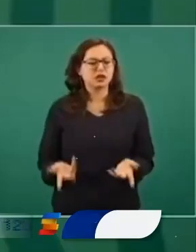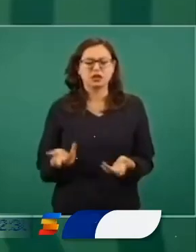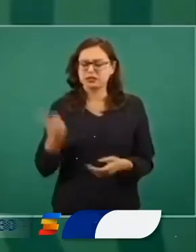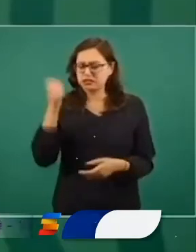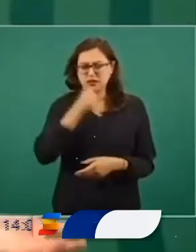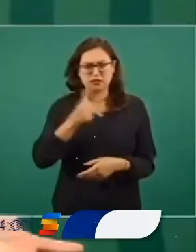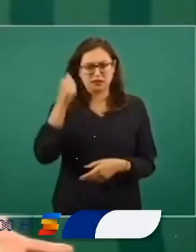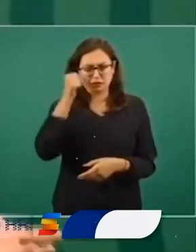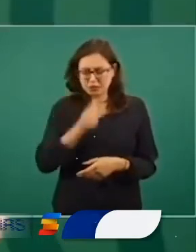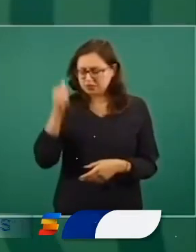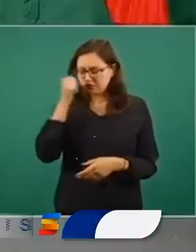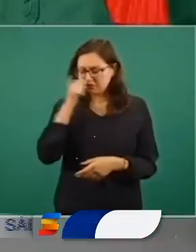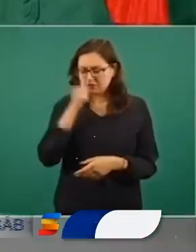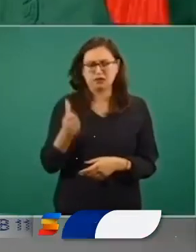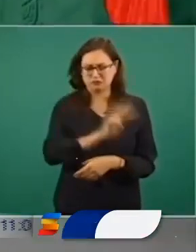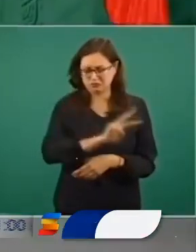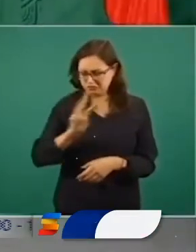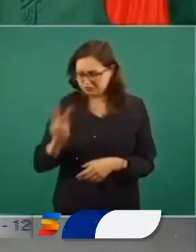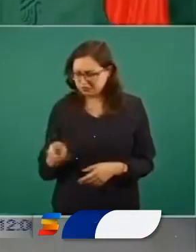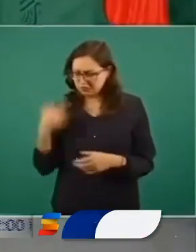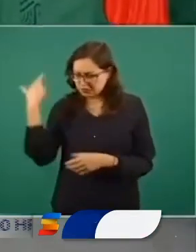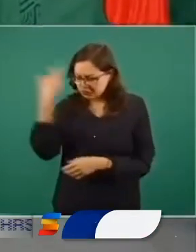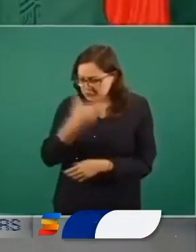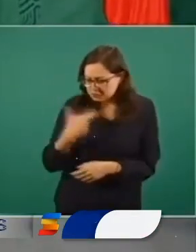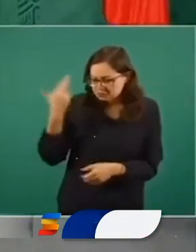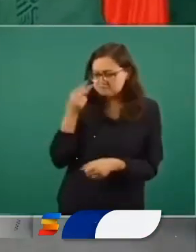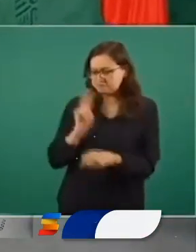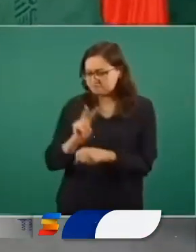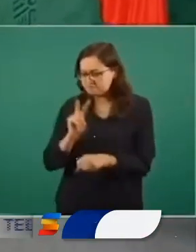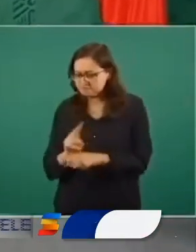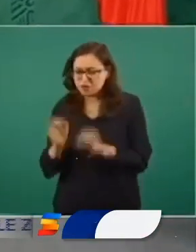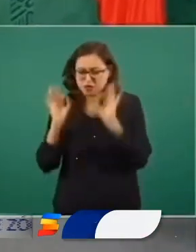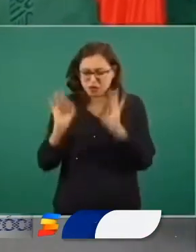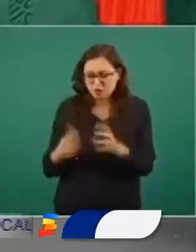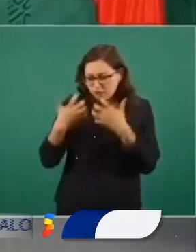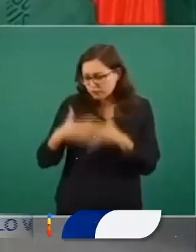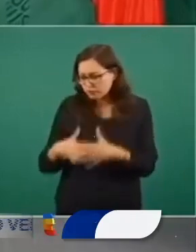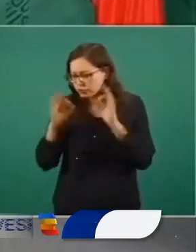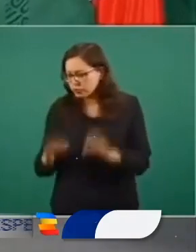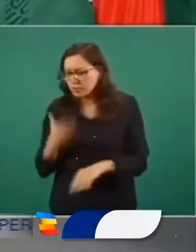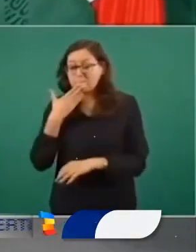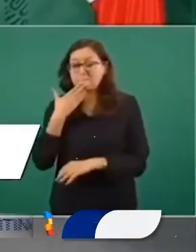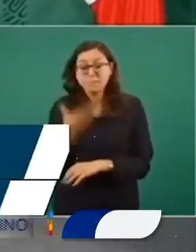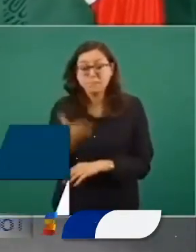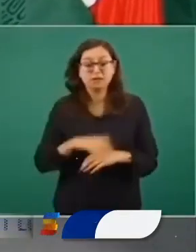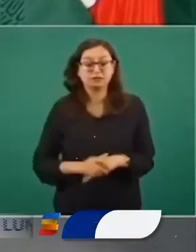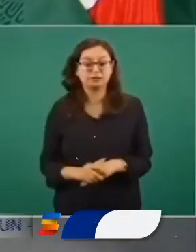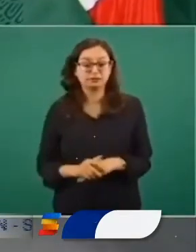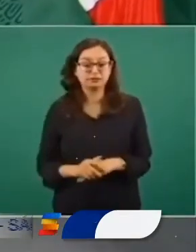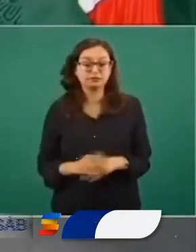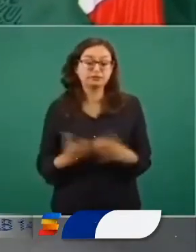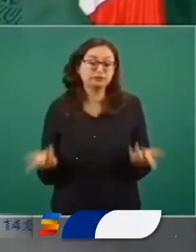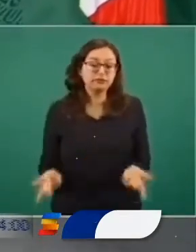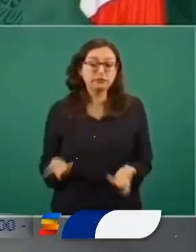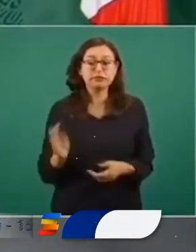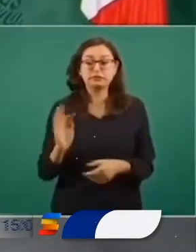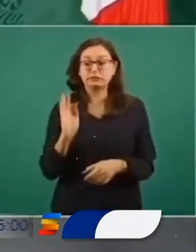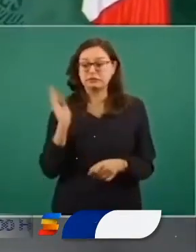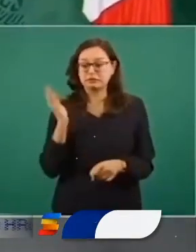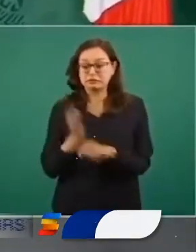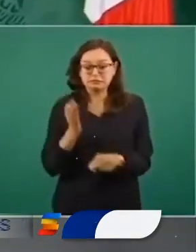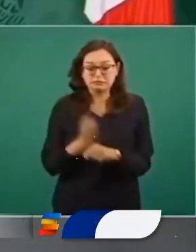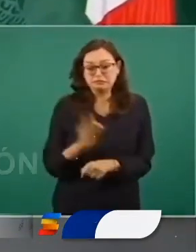El momento y los expertos estarán monitoreando que funcione en todo momento. Si ahorita circunstancialmente se saturó,